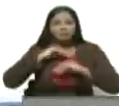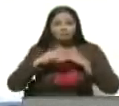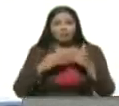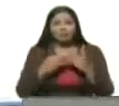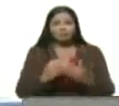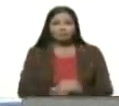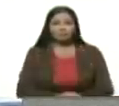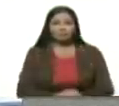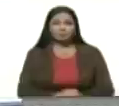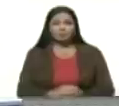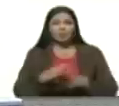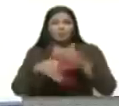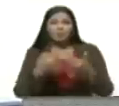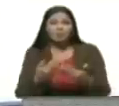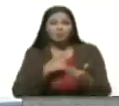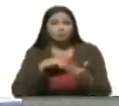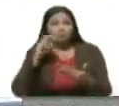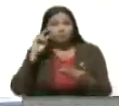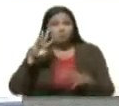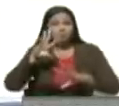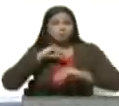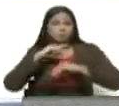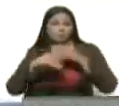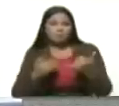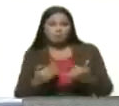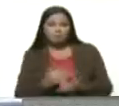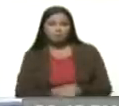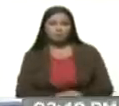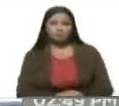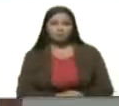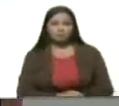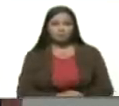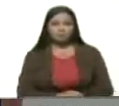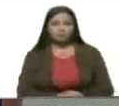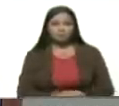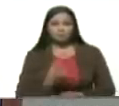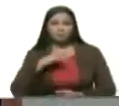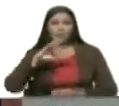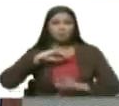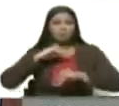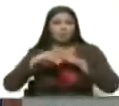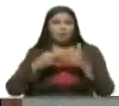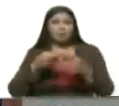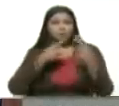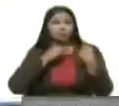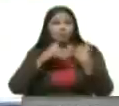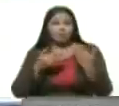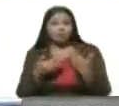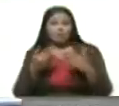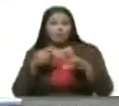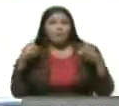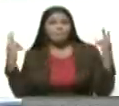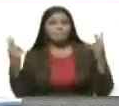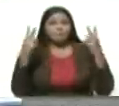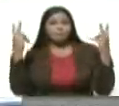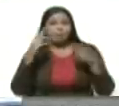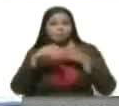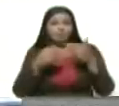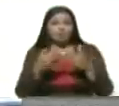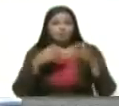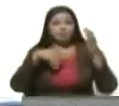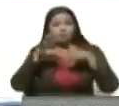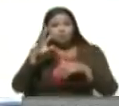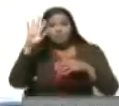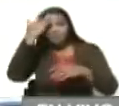desastre que ellos convocan. Nosotros lo asumimos, pero también asumimos la responsabilidad de las grandes victorias. El 12